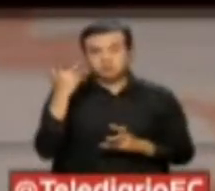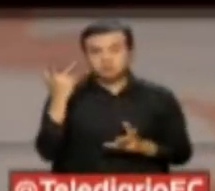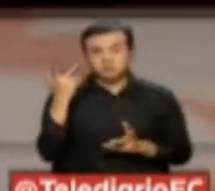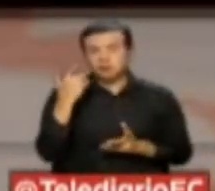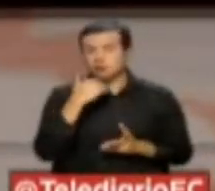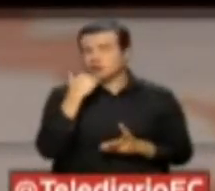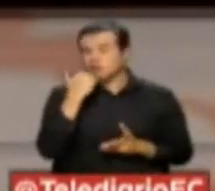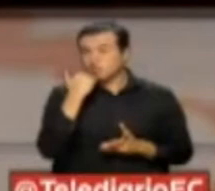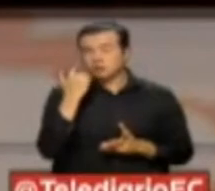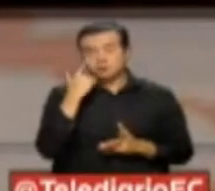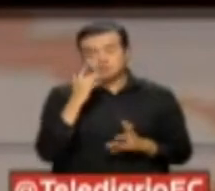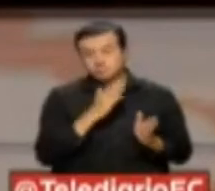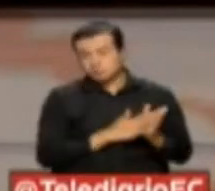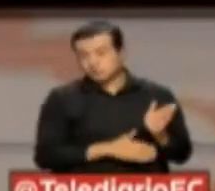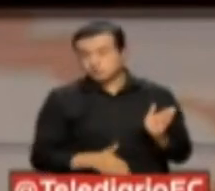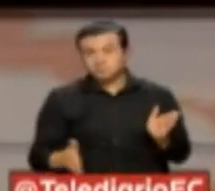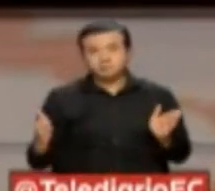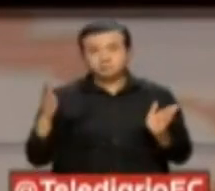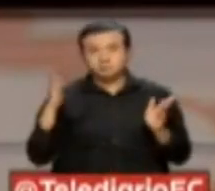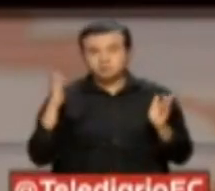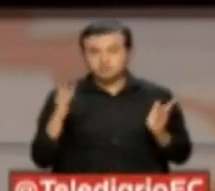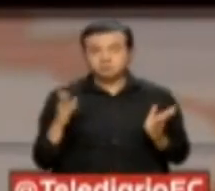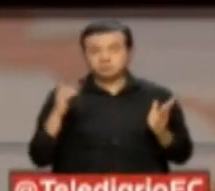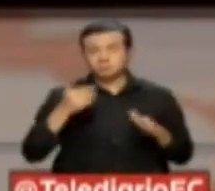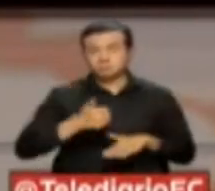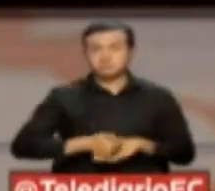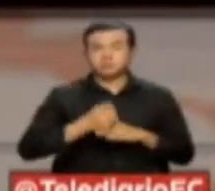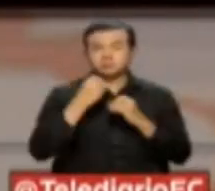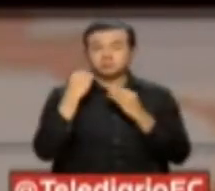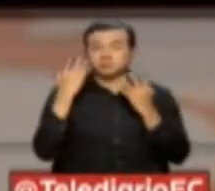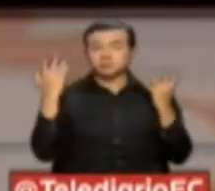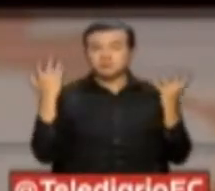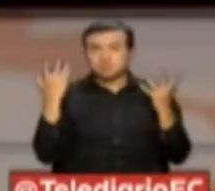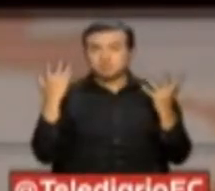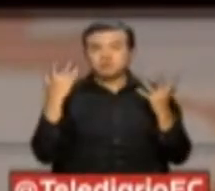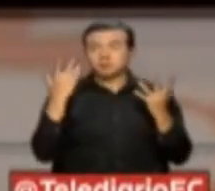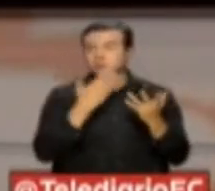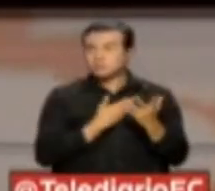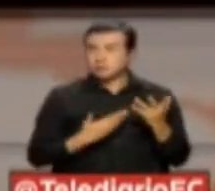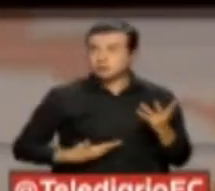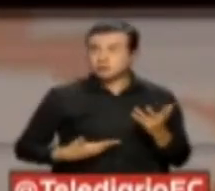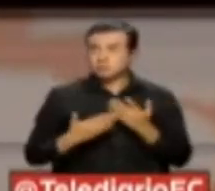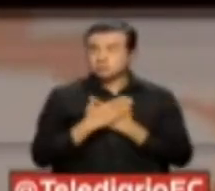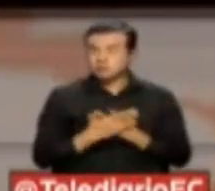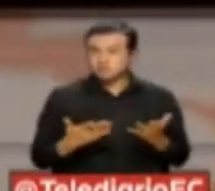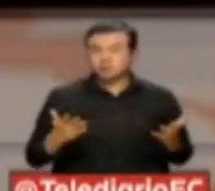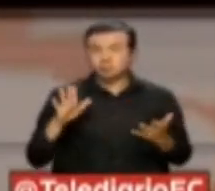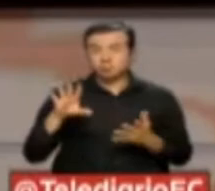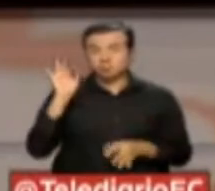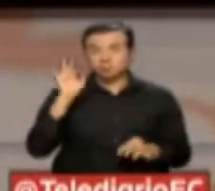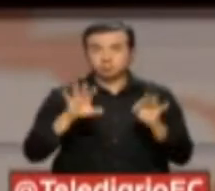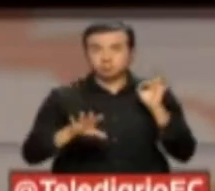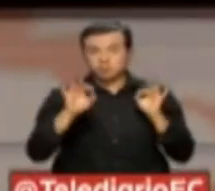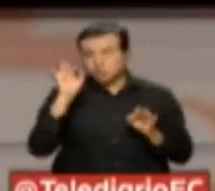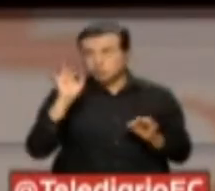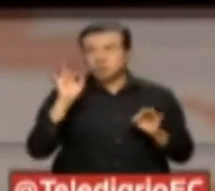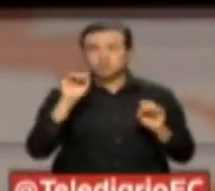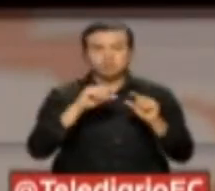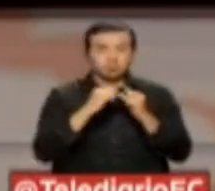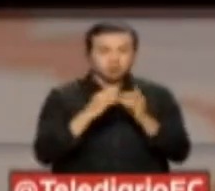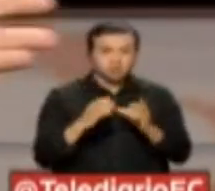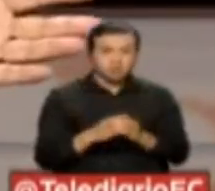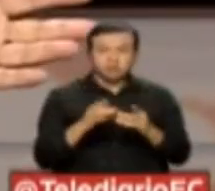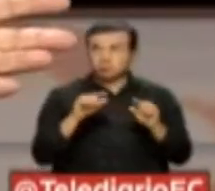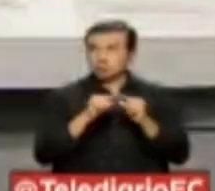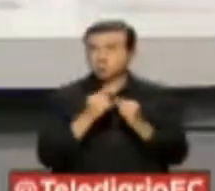de un de un origen del poder en este caso del poder ejecutivo su designación el envío de las ternas las